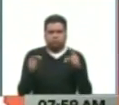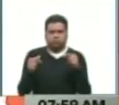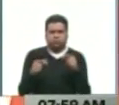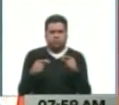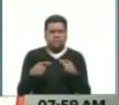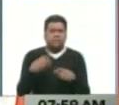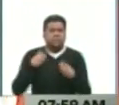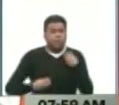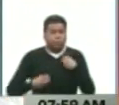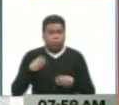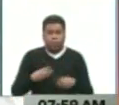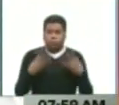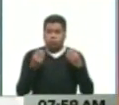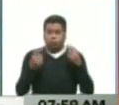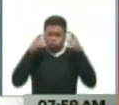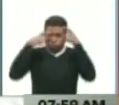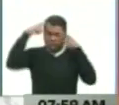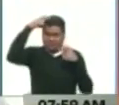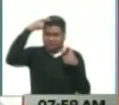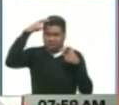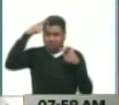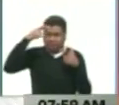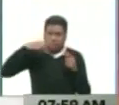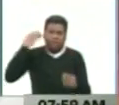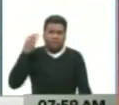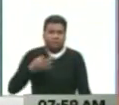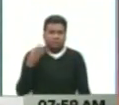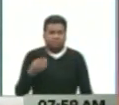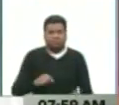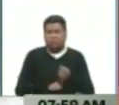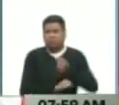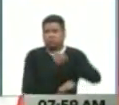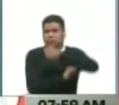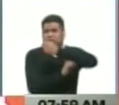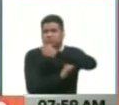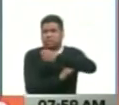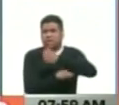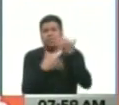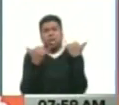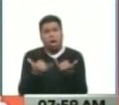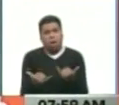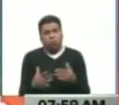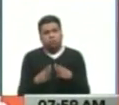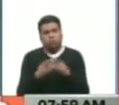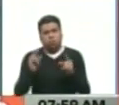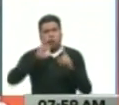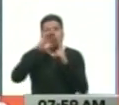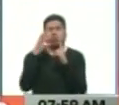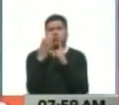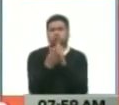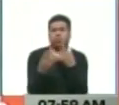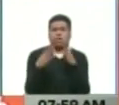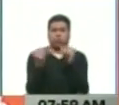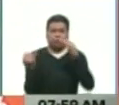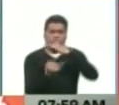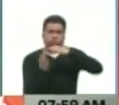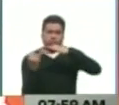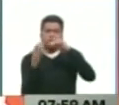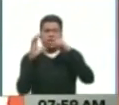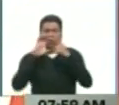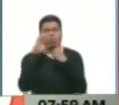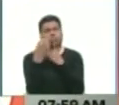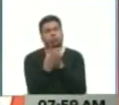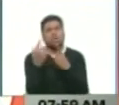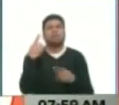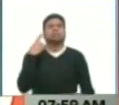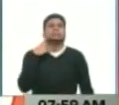y sigue siendo, de alguna manera, un desafío a sostener esa equidad territorial, que la cultura o las instituciones culturales